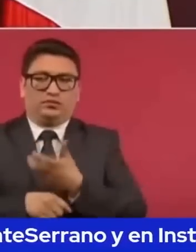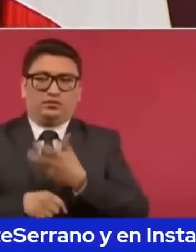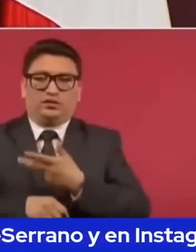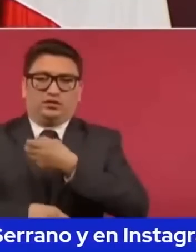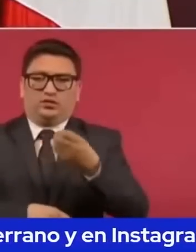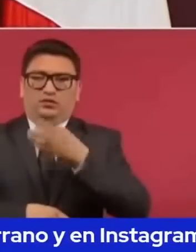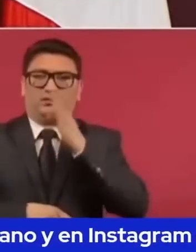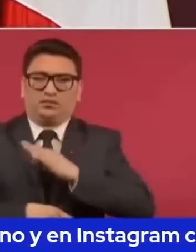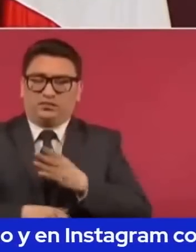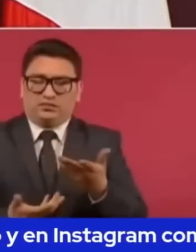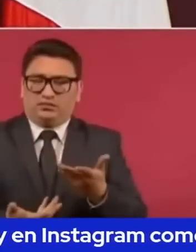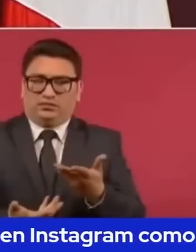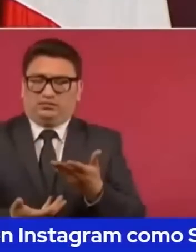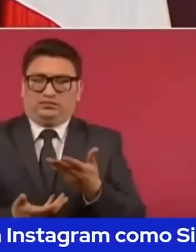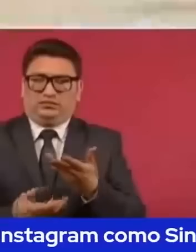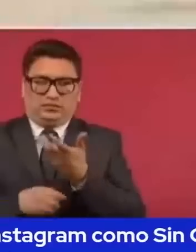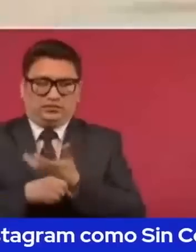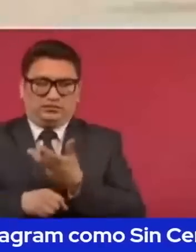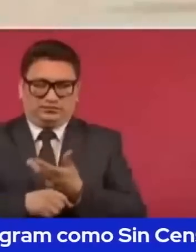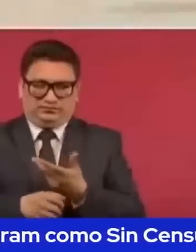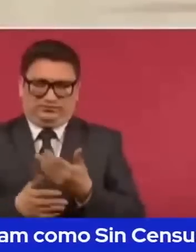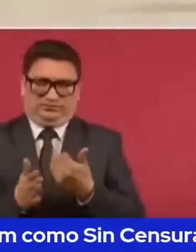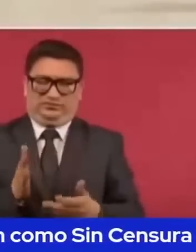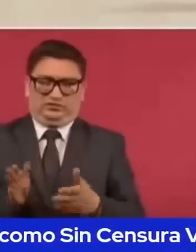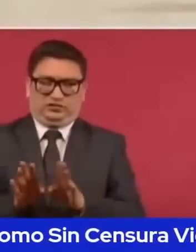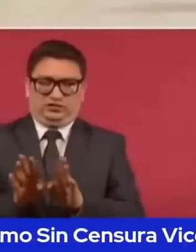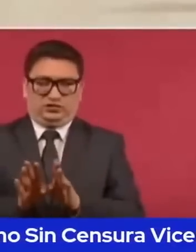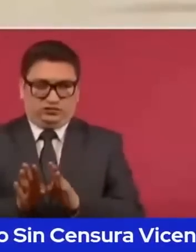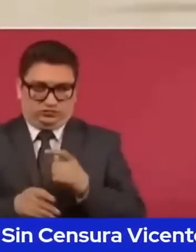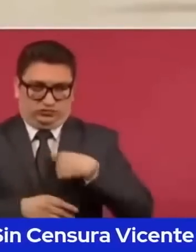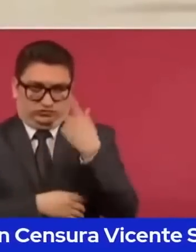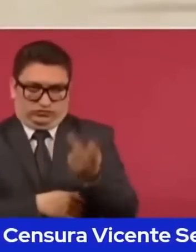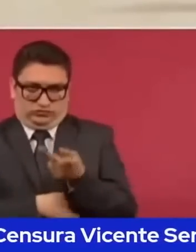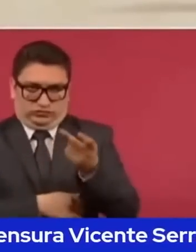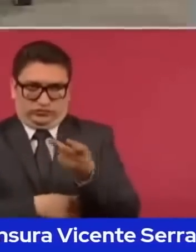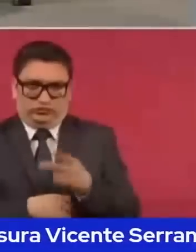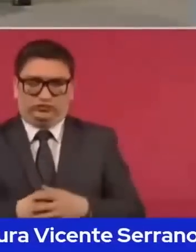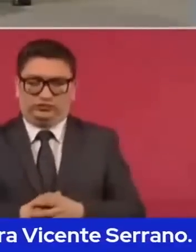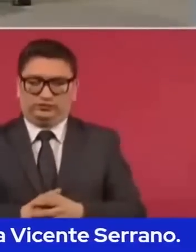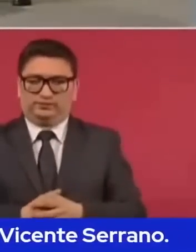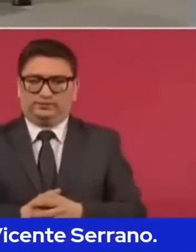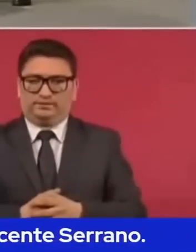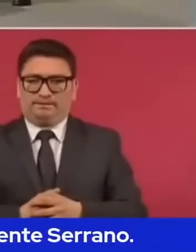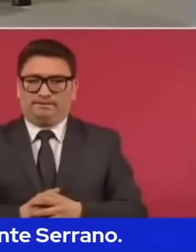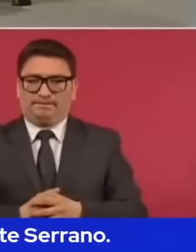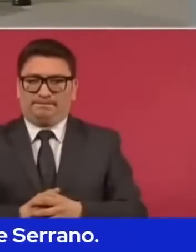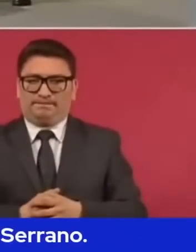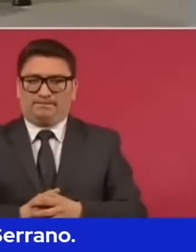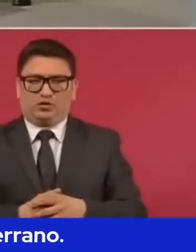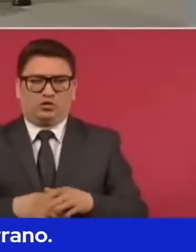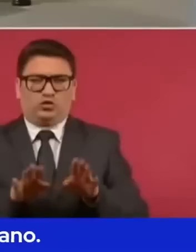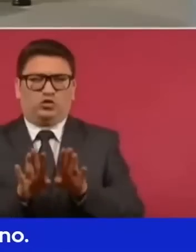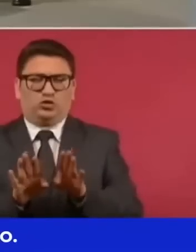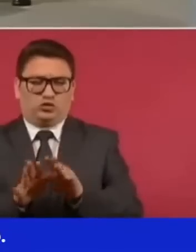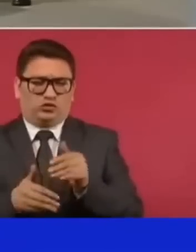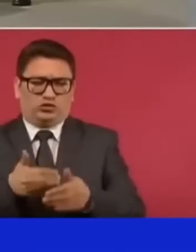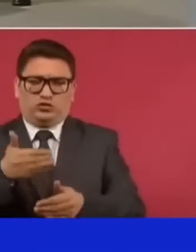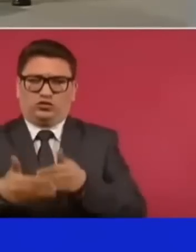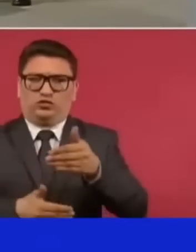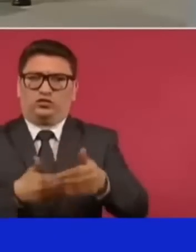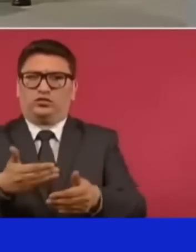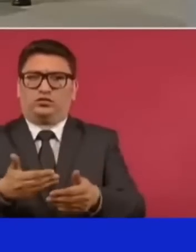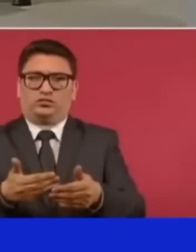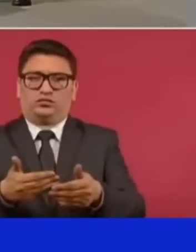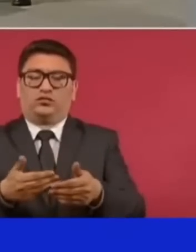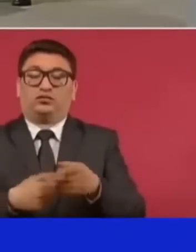Unidos. Y le pregunté sobre cuál es el proceso que debería